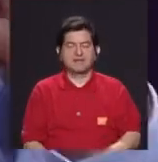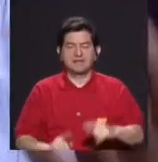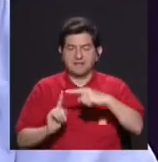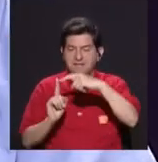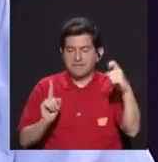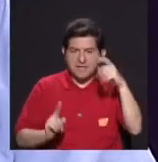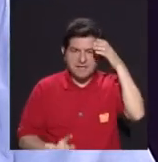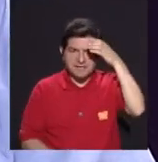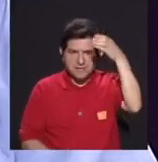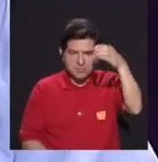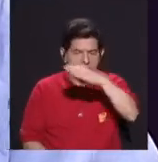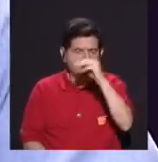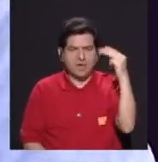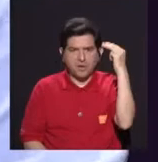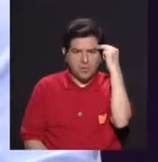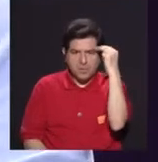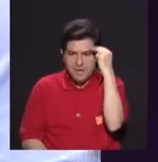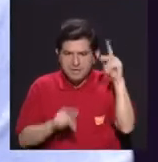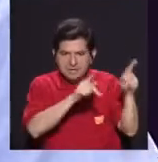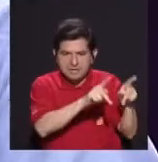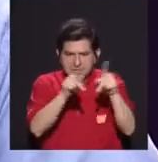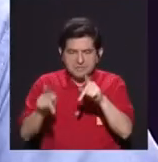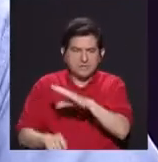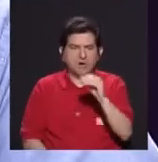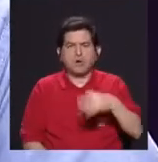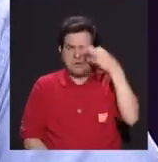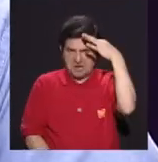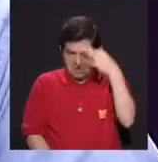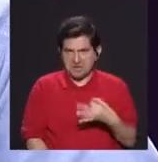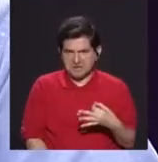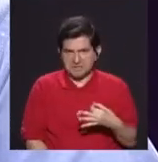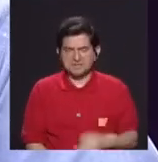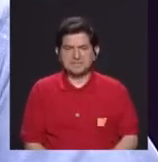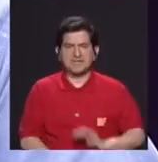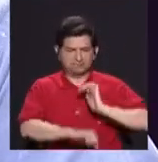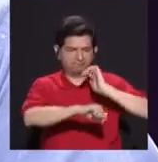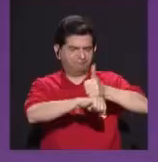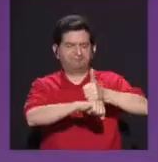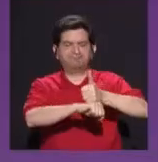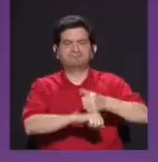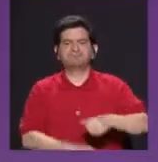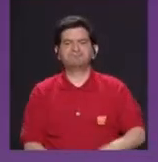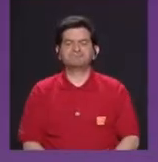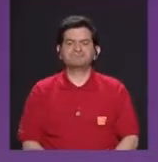desde el ámbito de las mentalidades desde el ámbito de la convicción se crea en ello